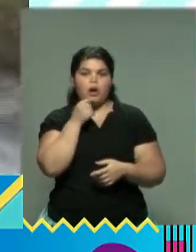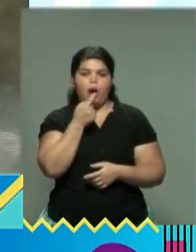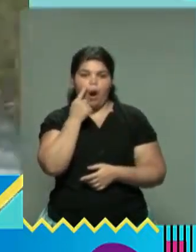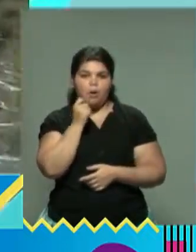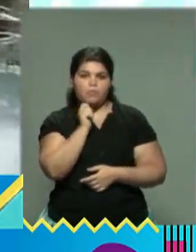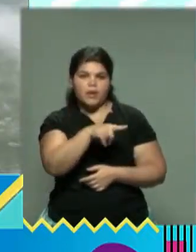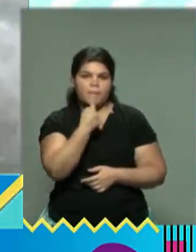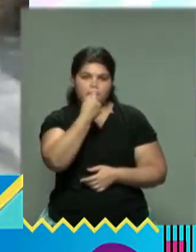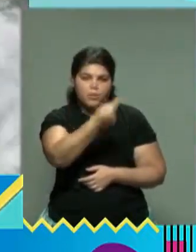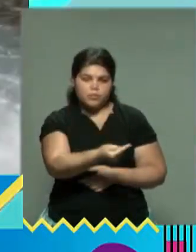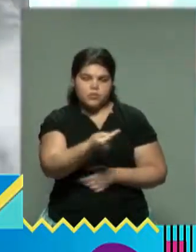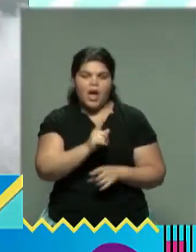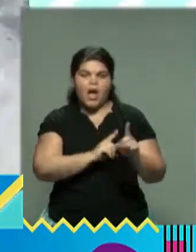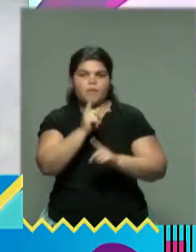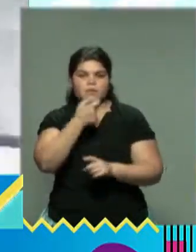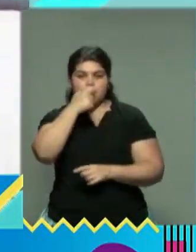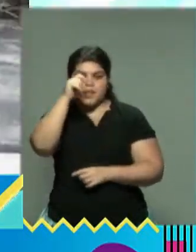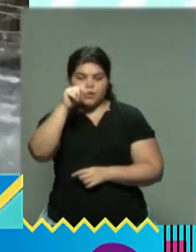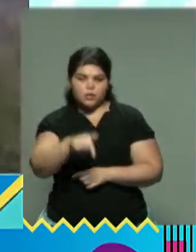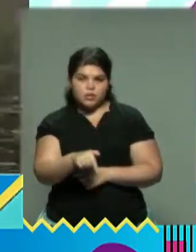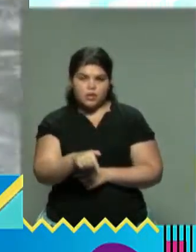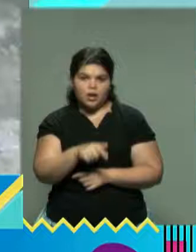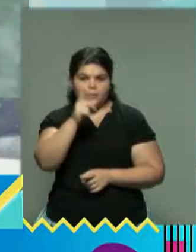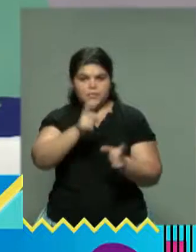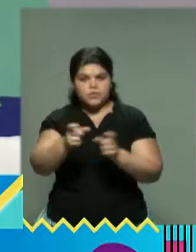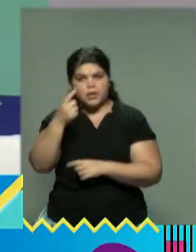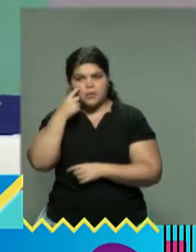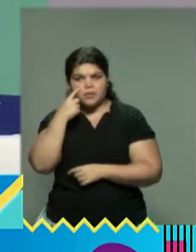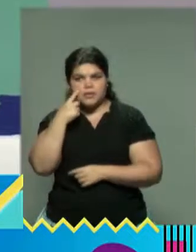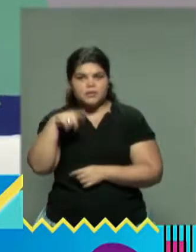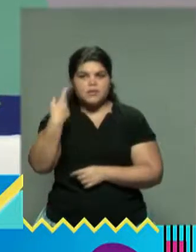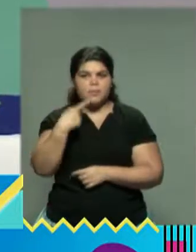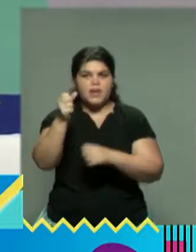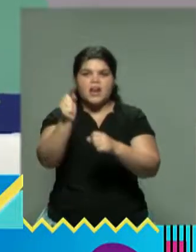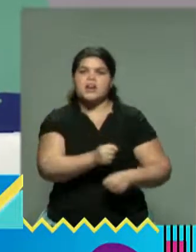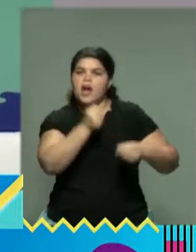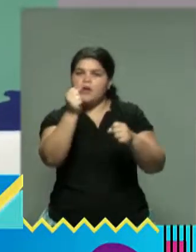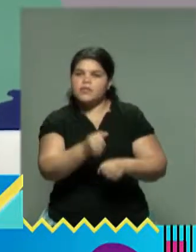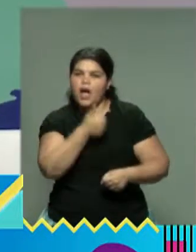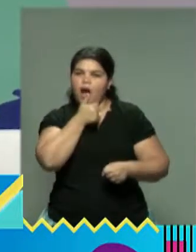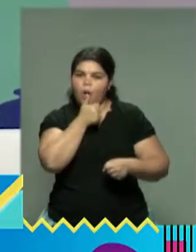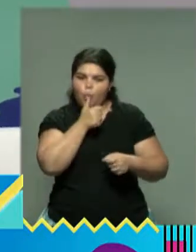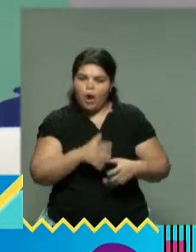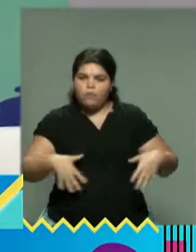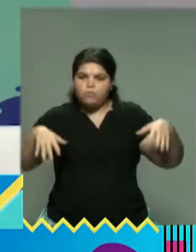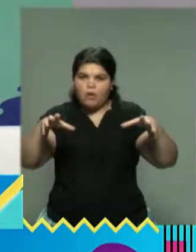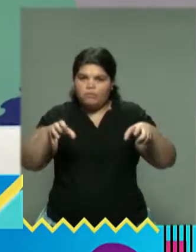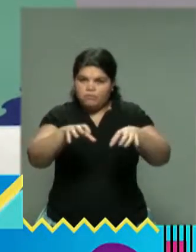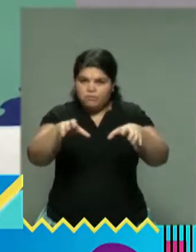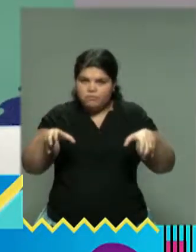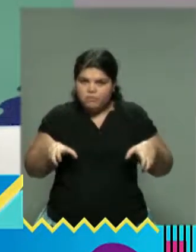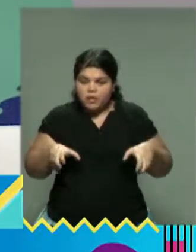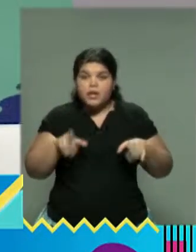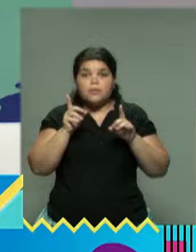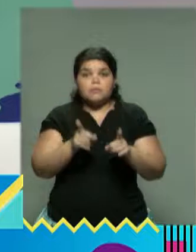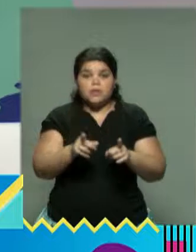los mendocinos estamos un poco quizás más asociados a lo que es la actividad del rafting y es lo primero o la primera actividad que en Mendoza hay que disfrutar